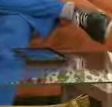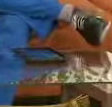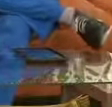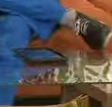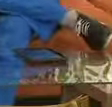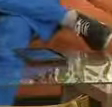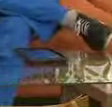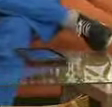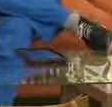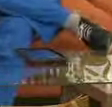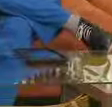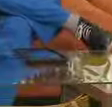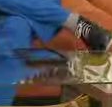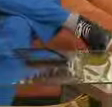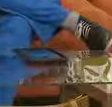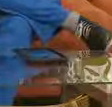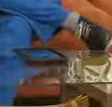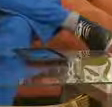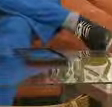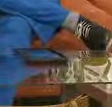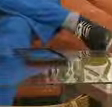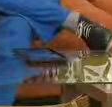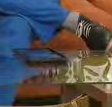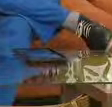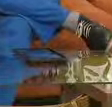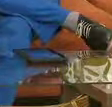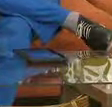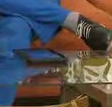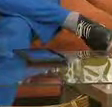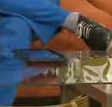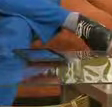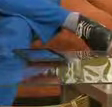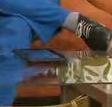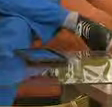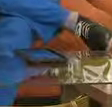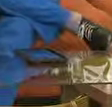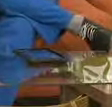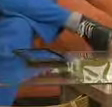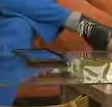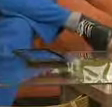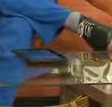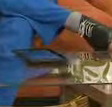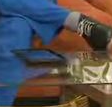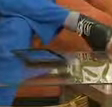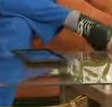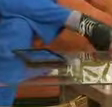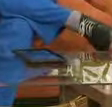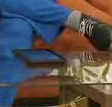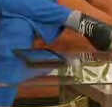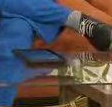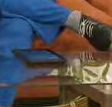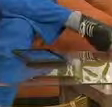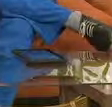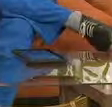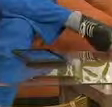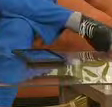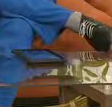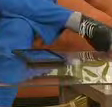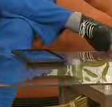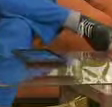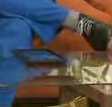hay muchos. Muchos. Pero ahora queremos hablar específicamente de los problemas de espalda que nos afectan para la pisada, ¿correcto? O cómo